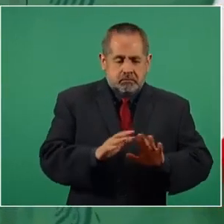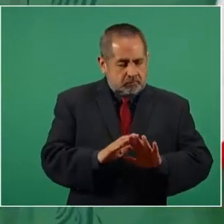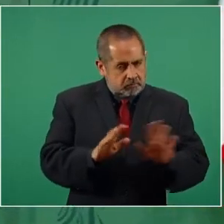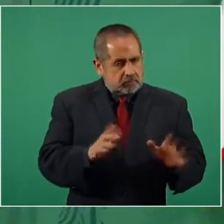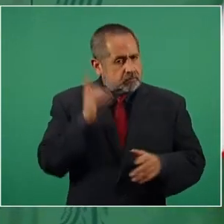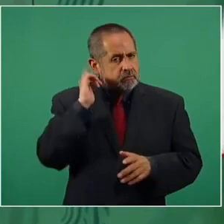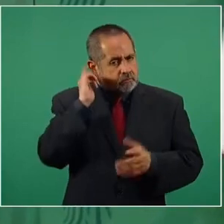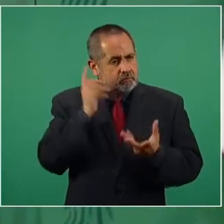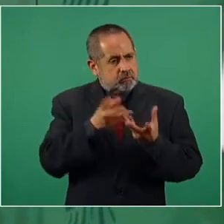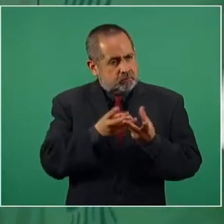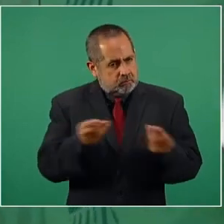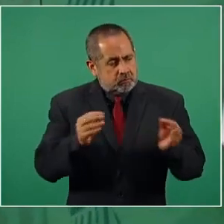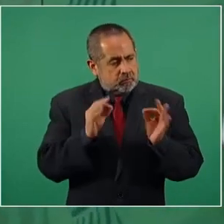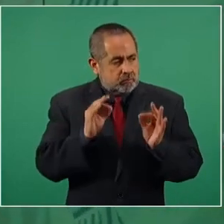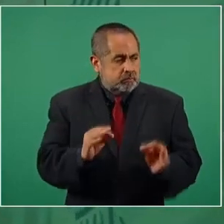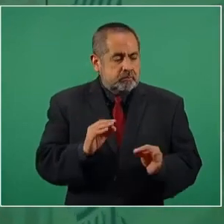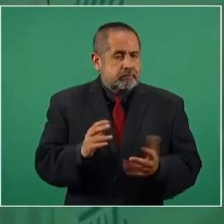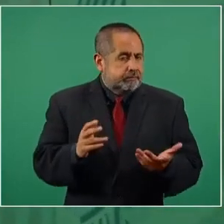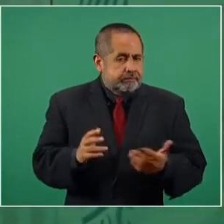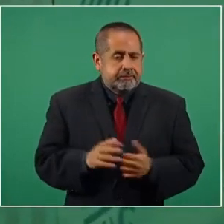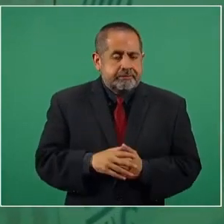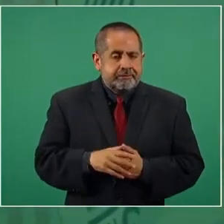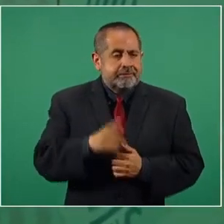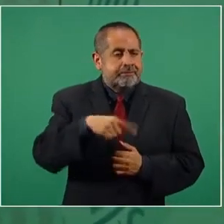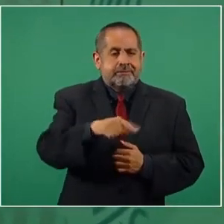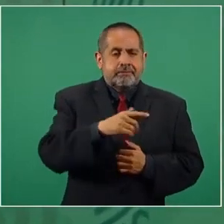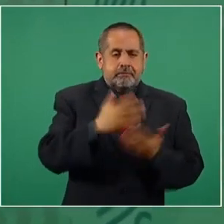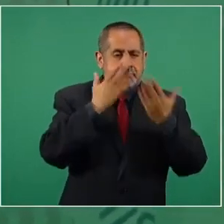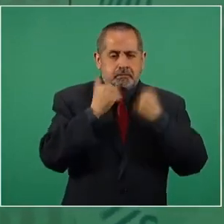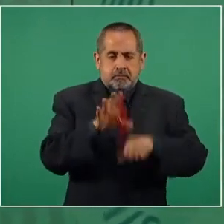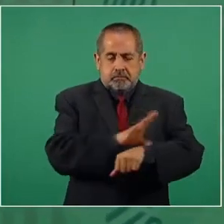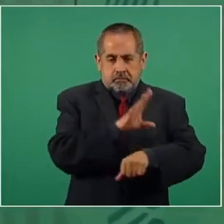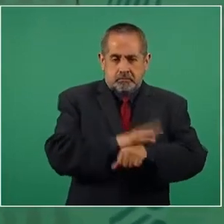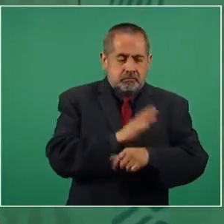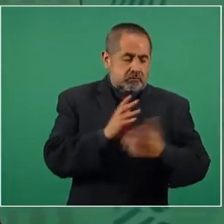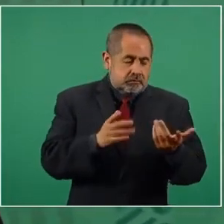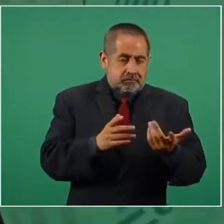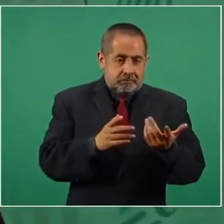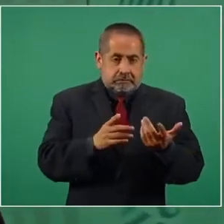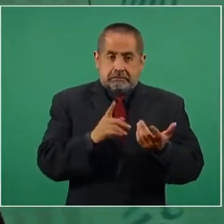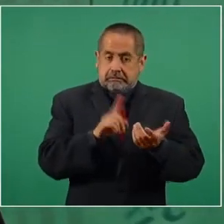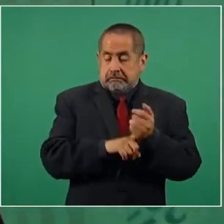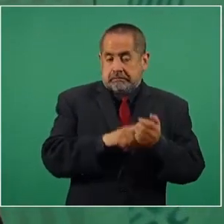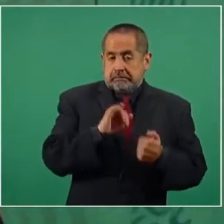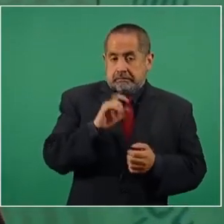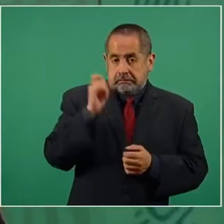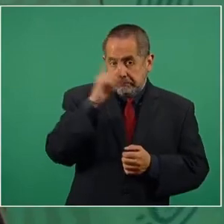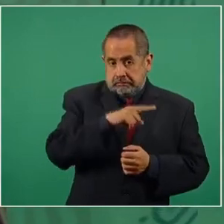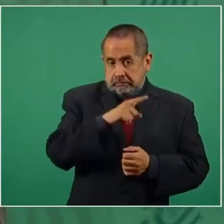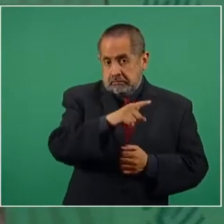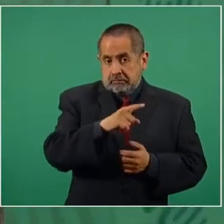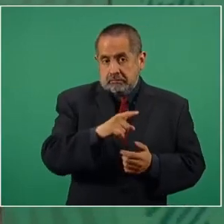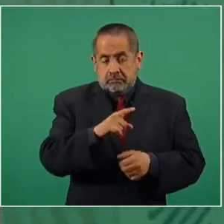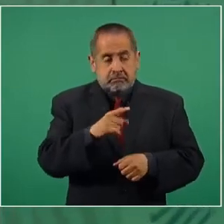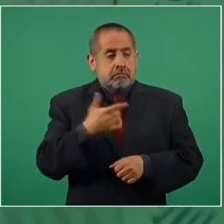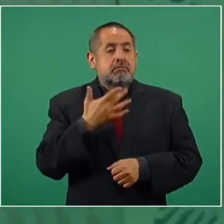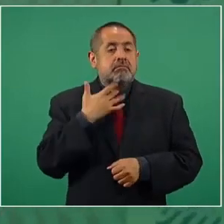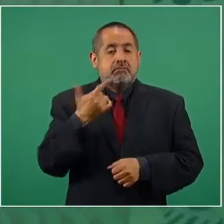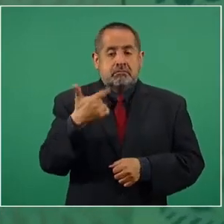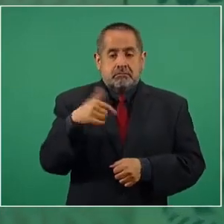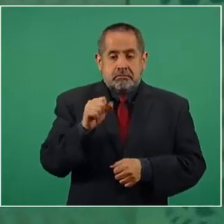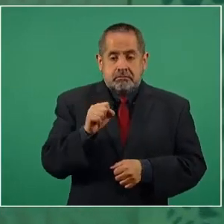padeciendo por la falta de energía eléctrica, por la situación de la escasez del gas,